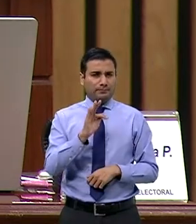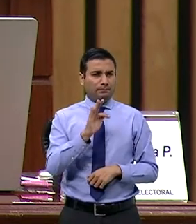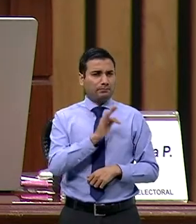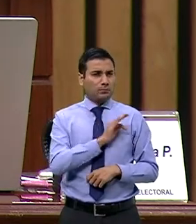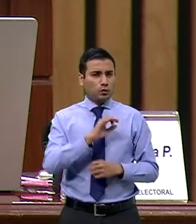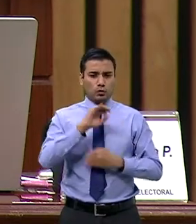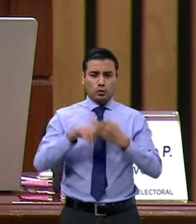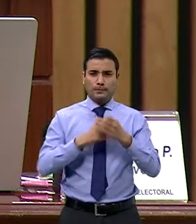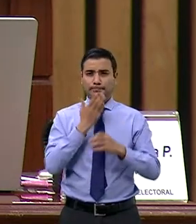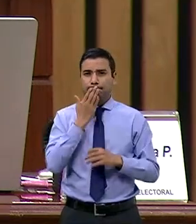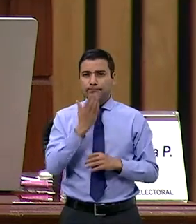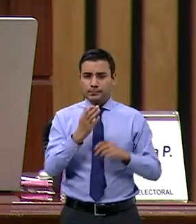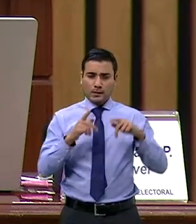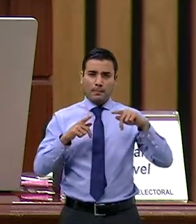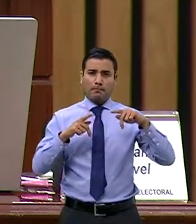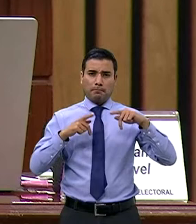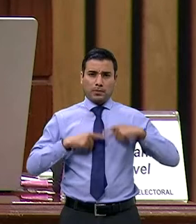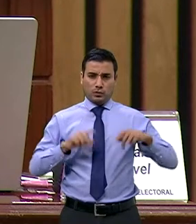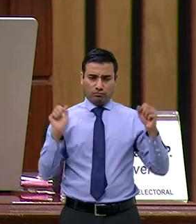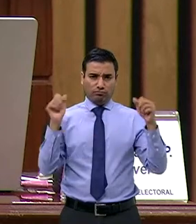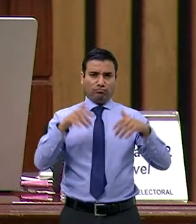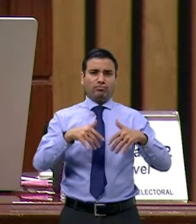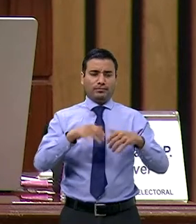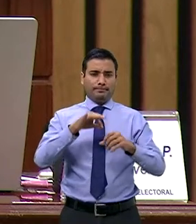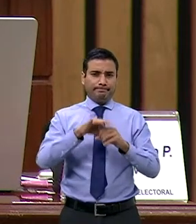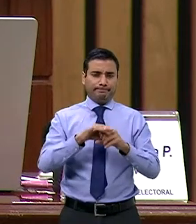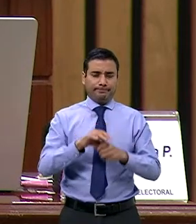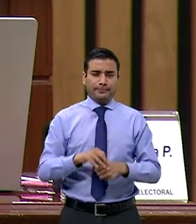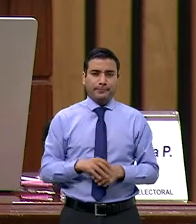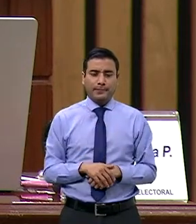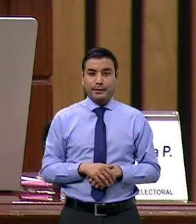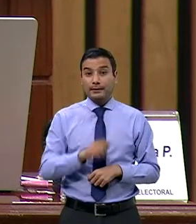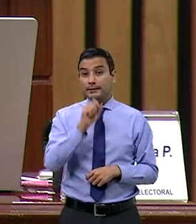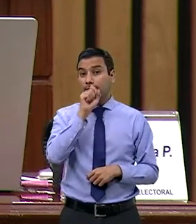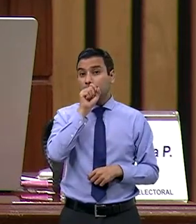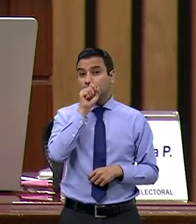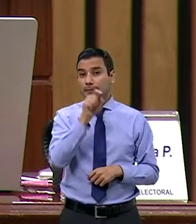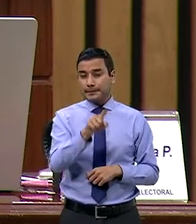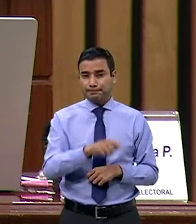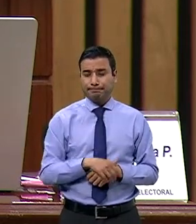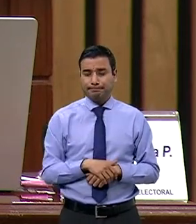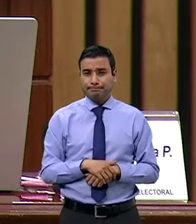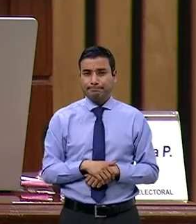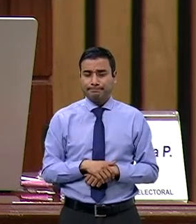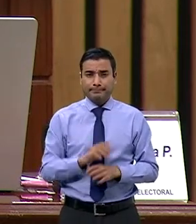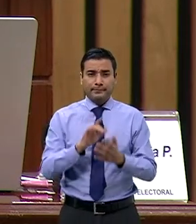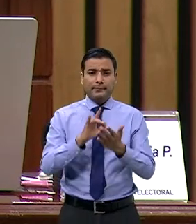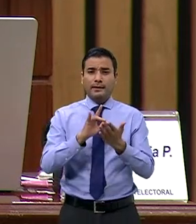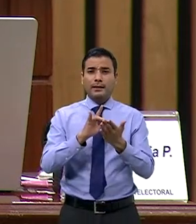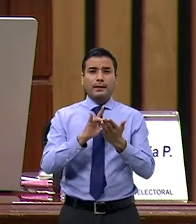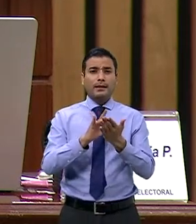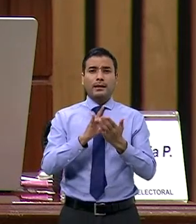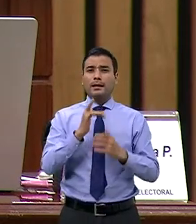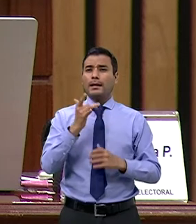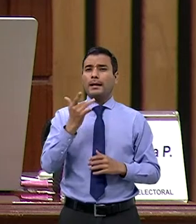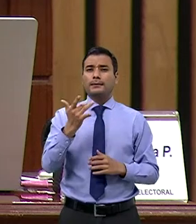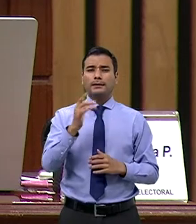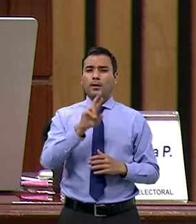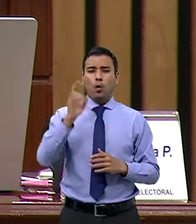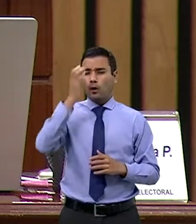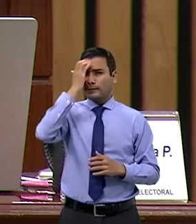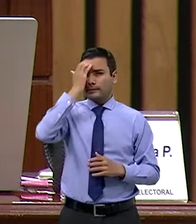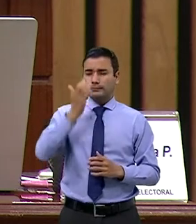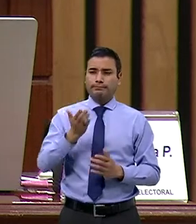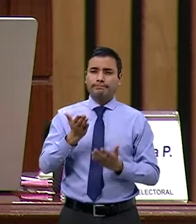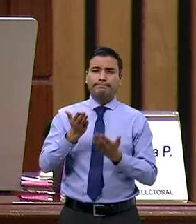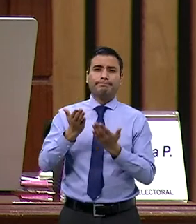para que la ciudadanía emitiera sus respectivas opiniones también desde luego quiero externar mi agradecimiento y reconocimiento